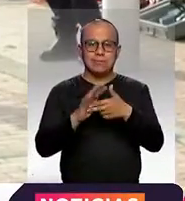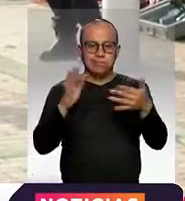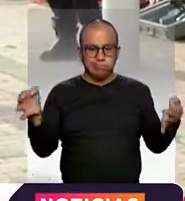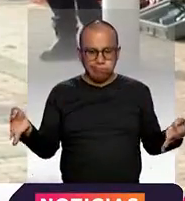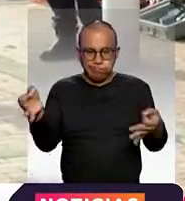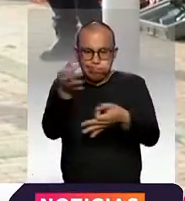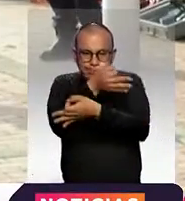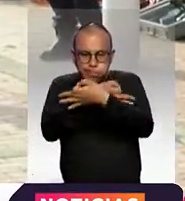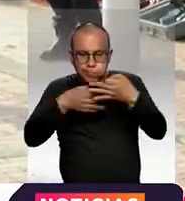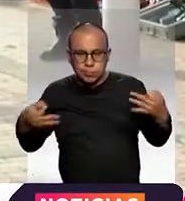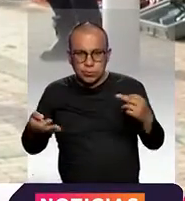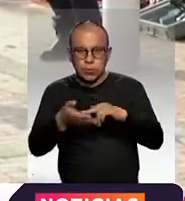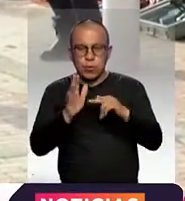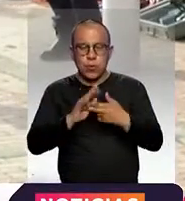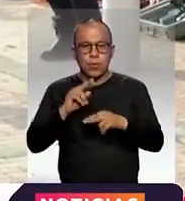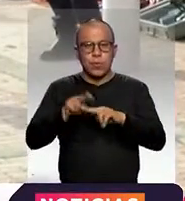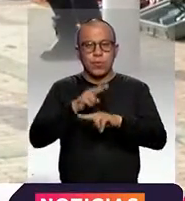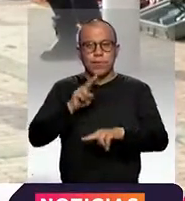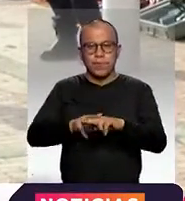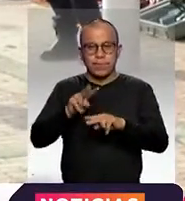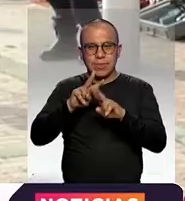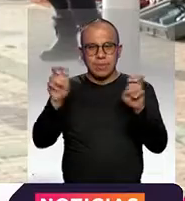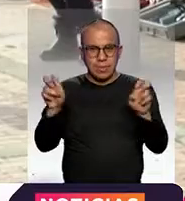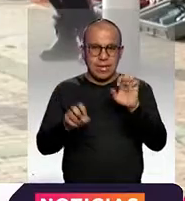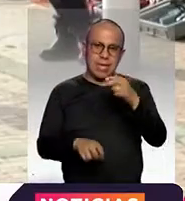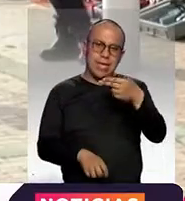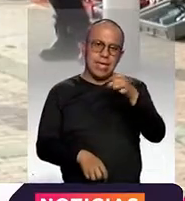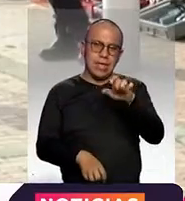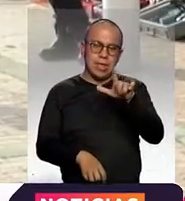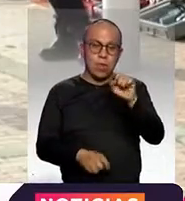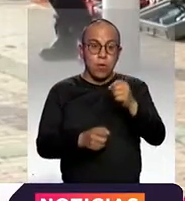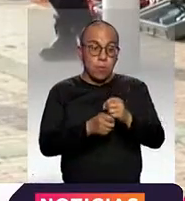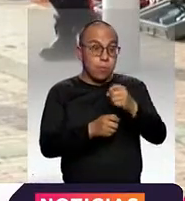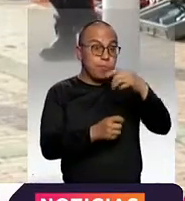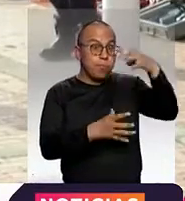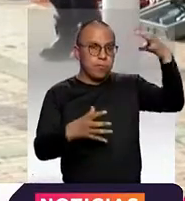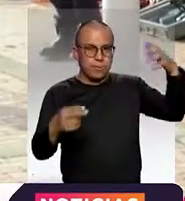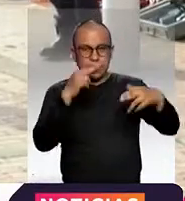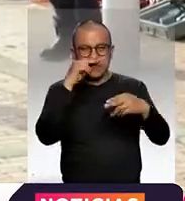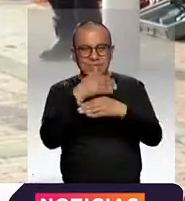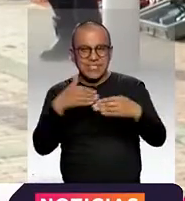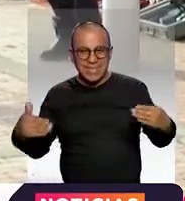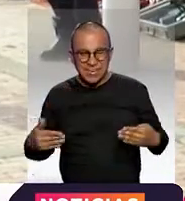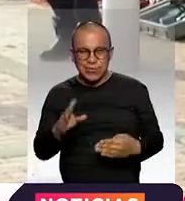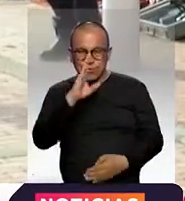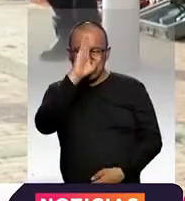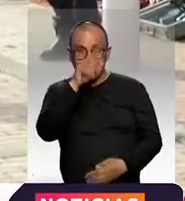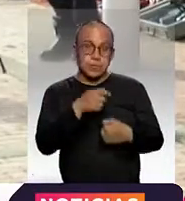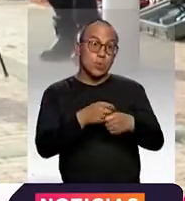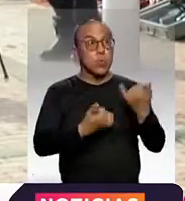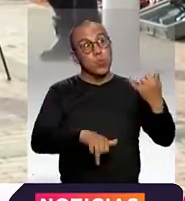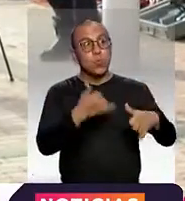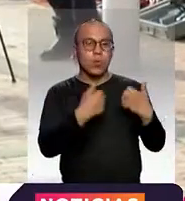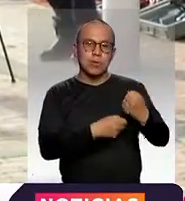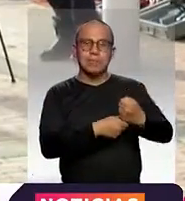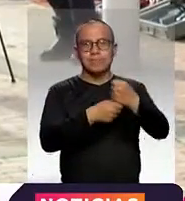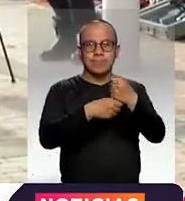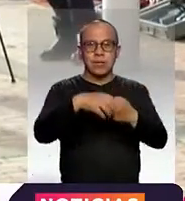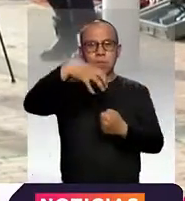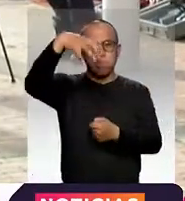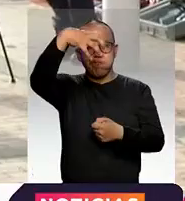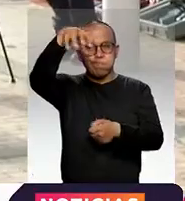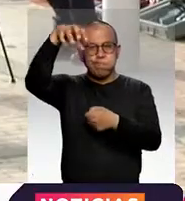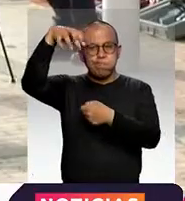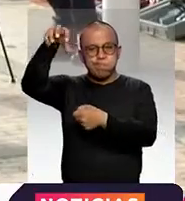reemplazar el convencional o tradicional llamado helio de los globos, donde los niños usan los globos, juegan con ellos, son globos que